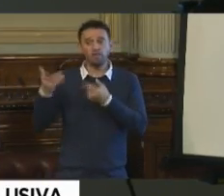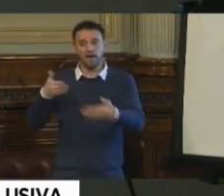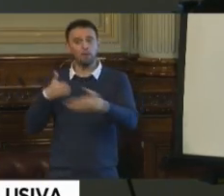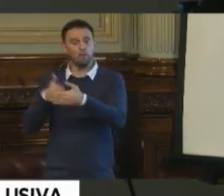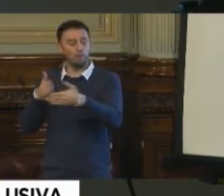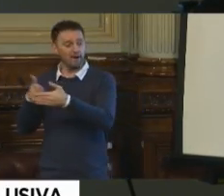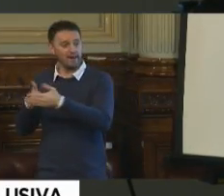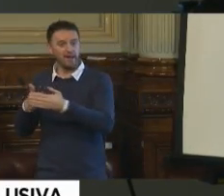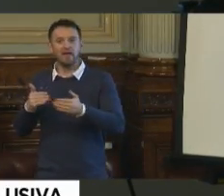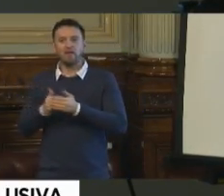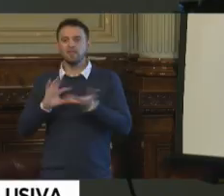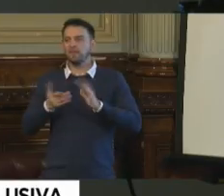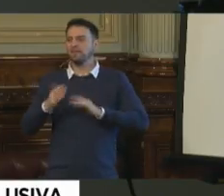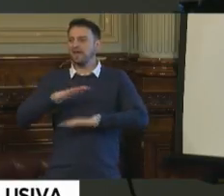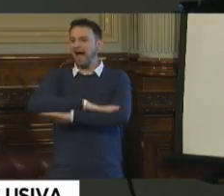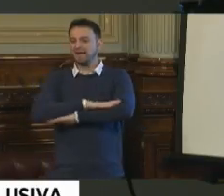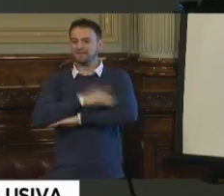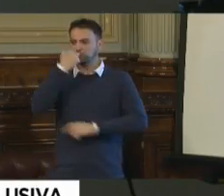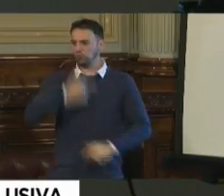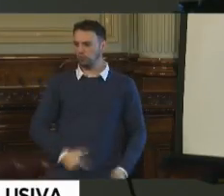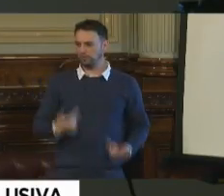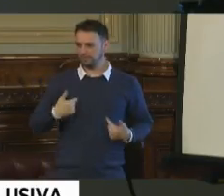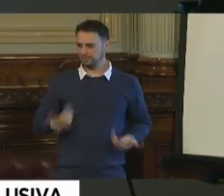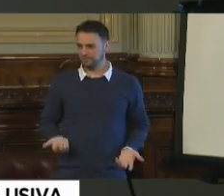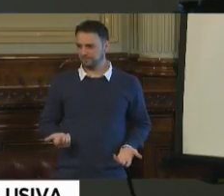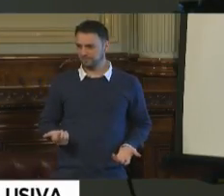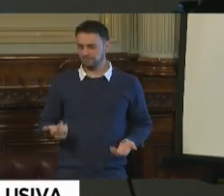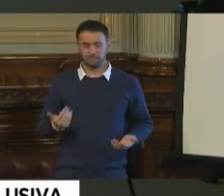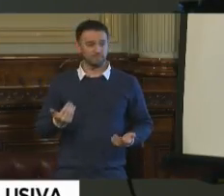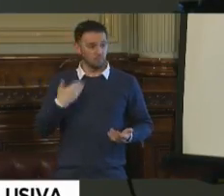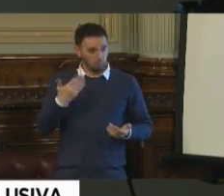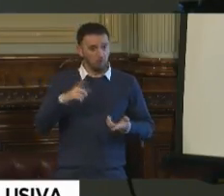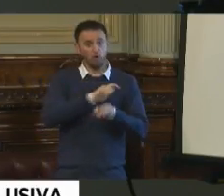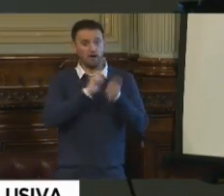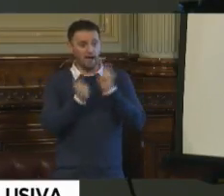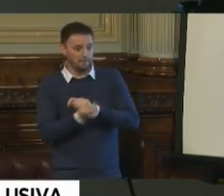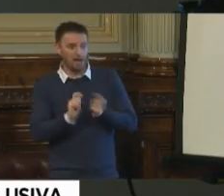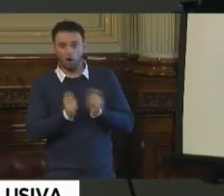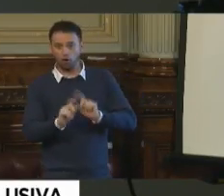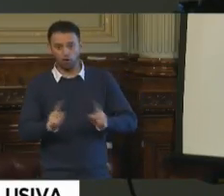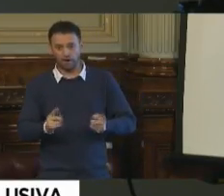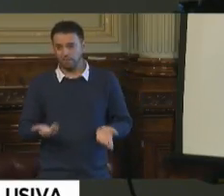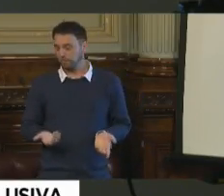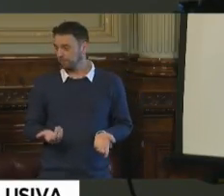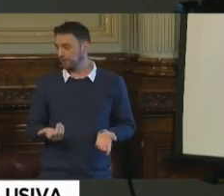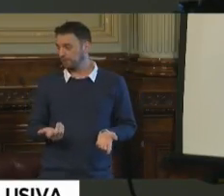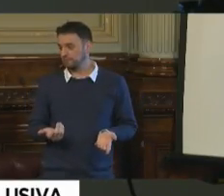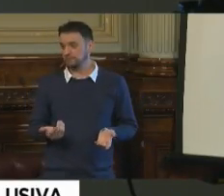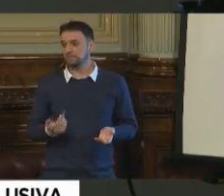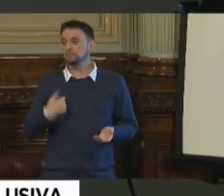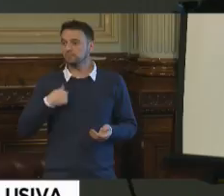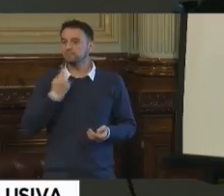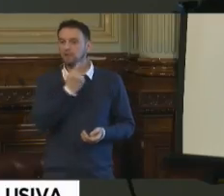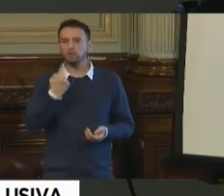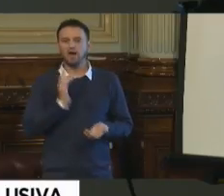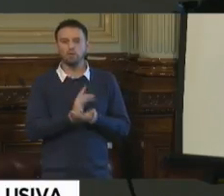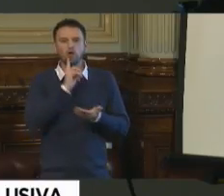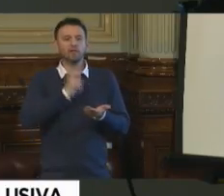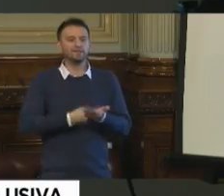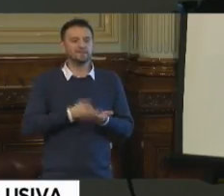barreras a partir de la actitud solamente ya nos estamos transformando en alguno de los dos